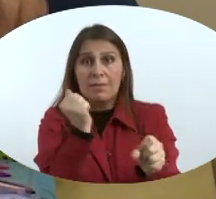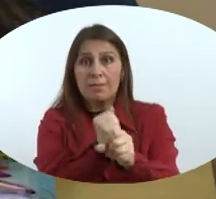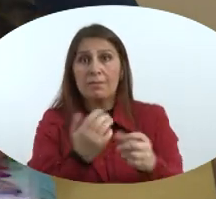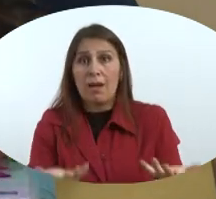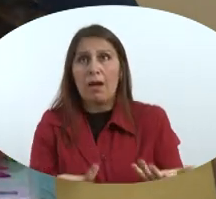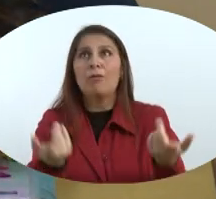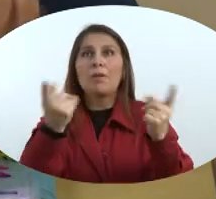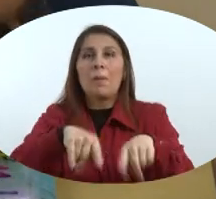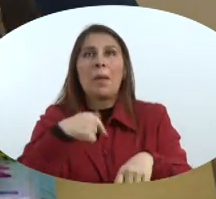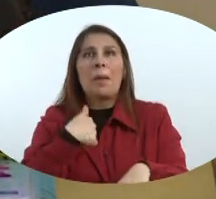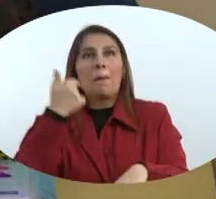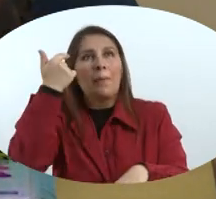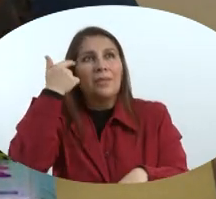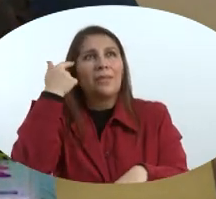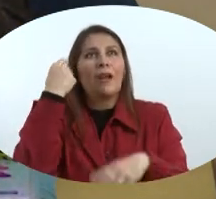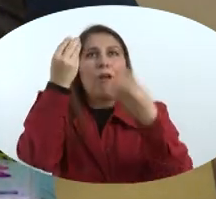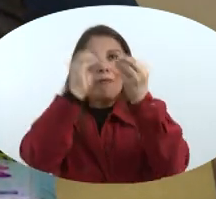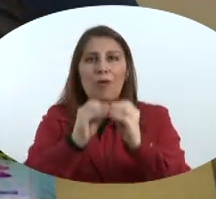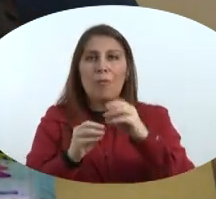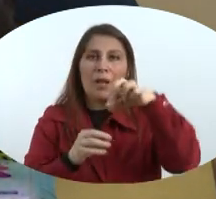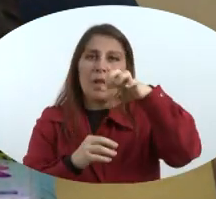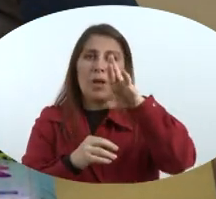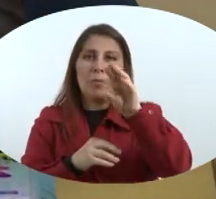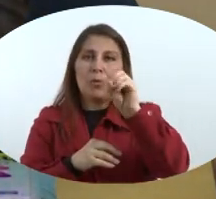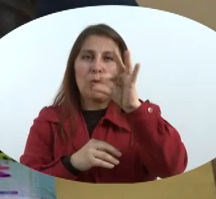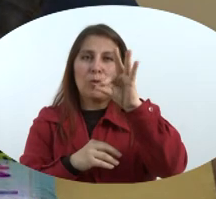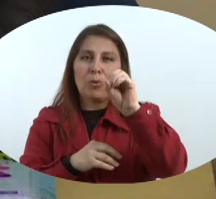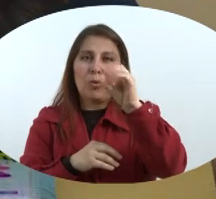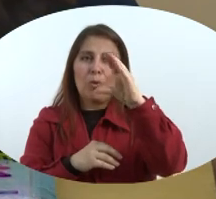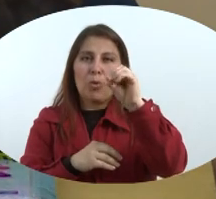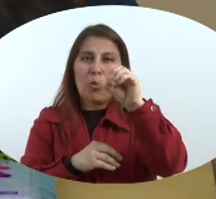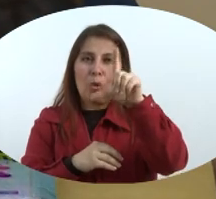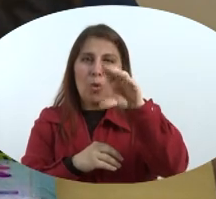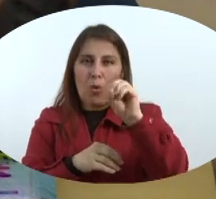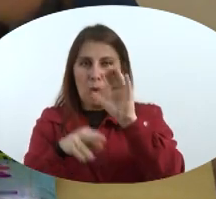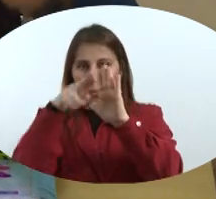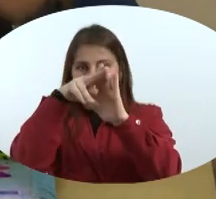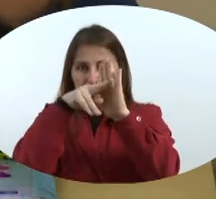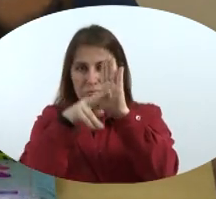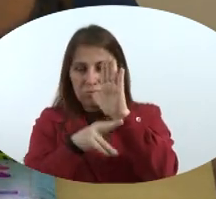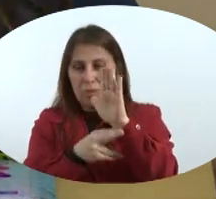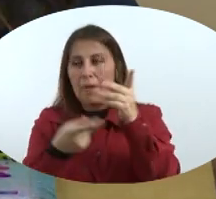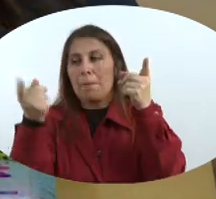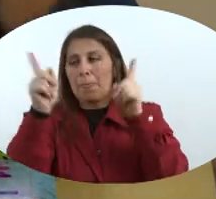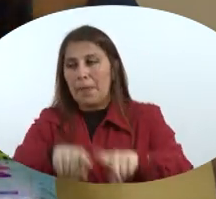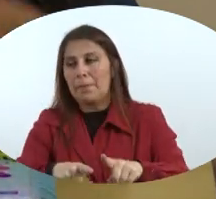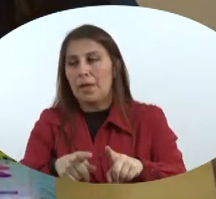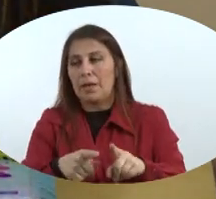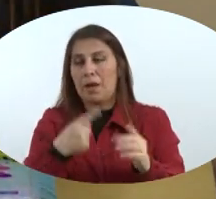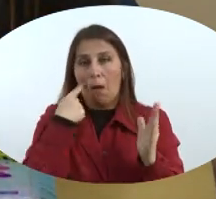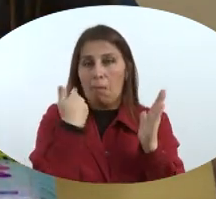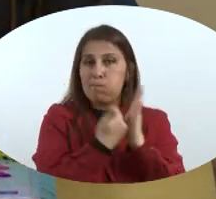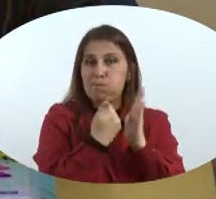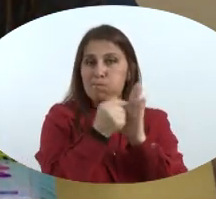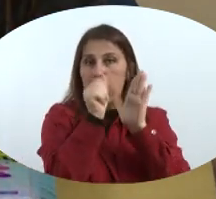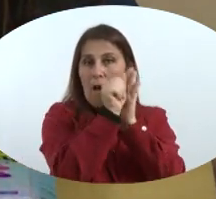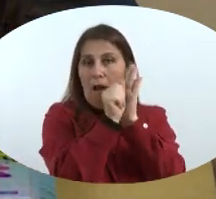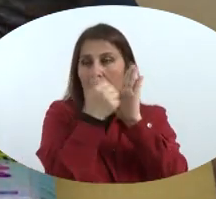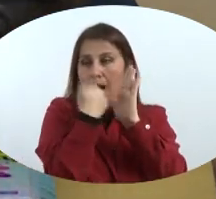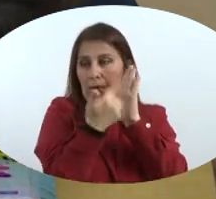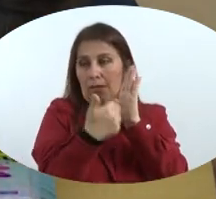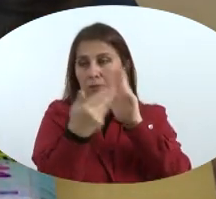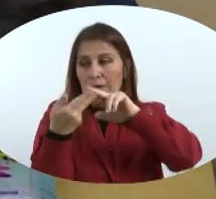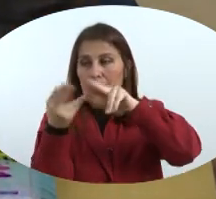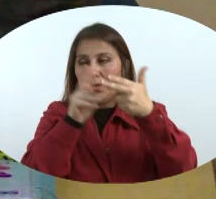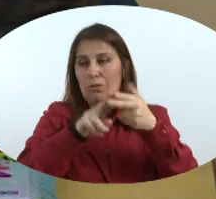construcción de ese protocolo como también pues básicamente también en jal pues la constancia en varios artículos que